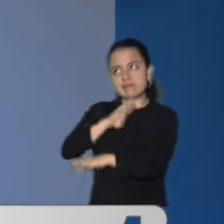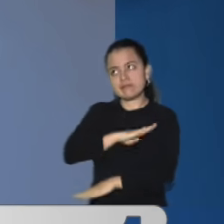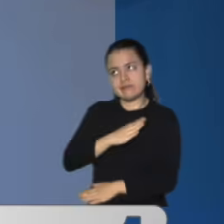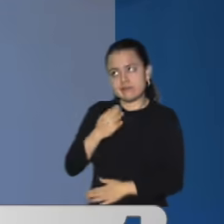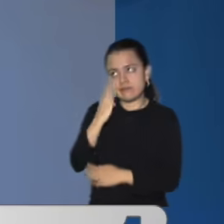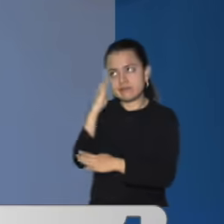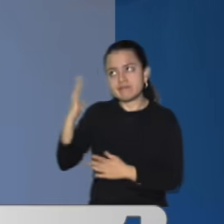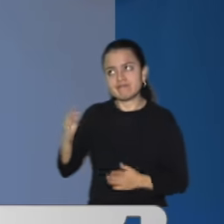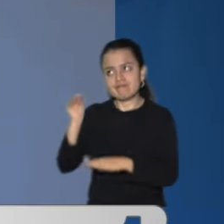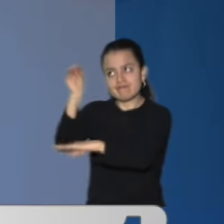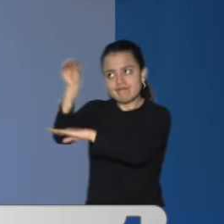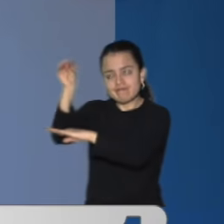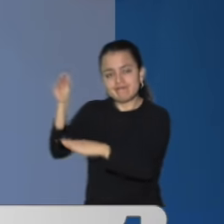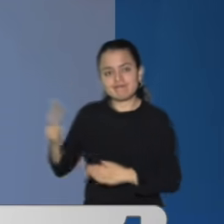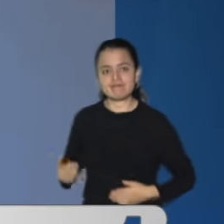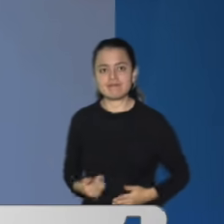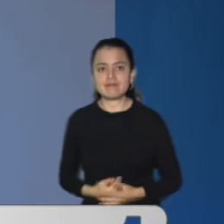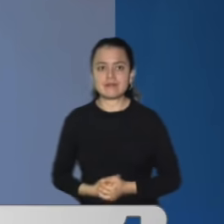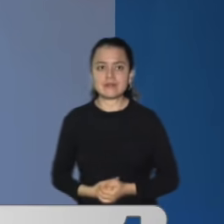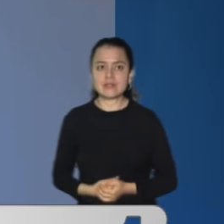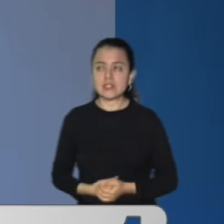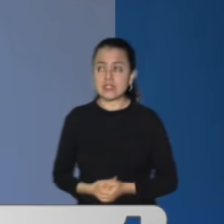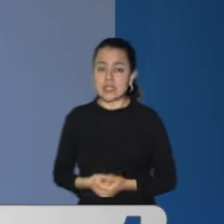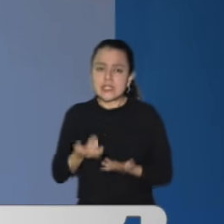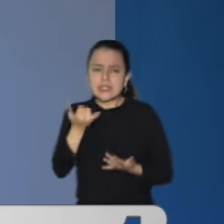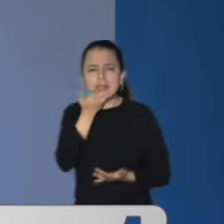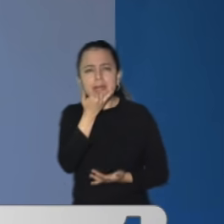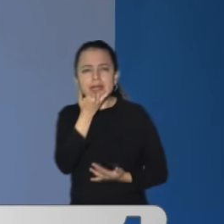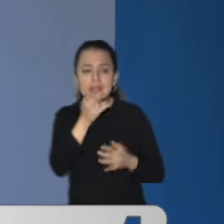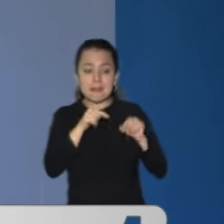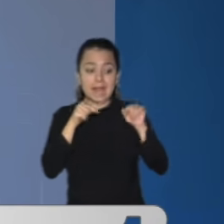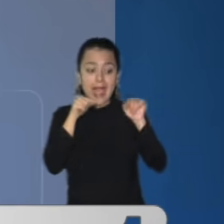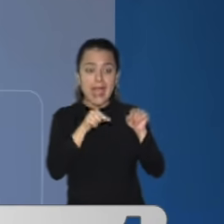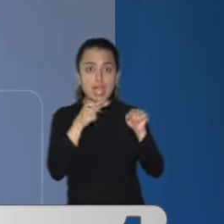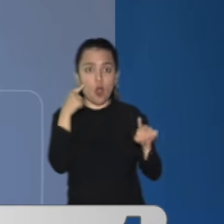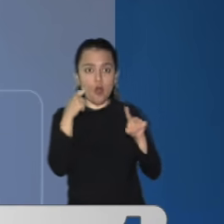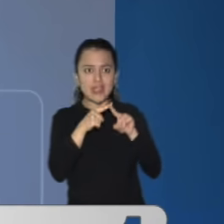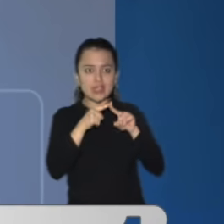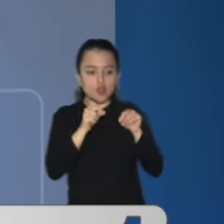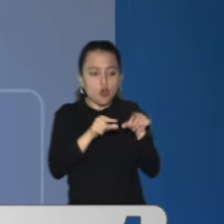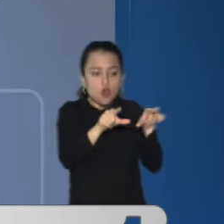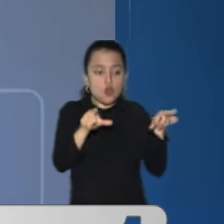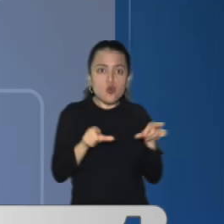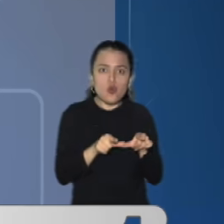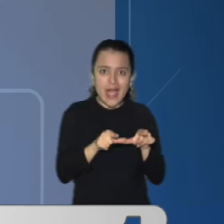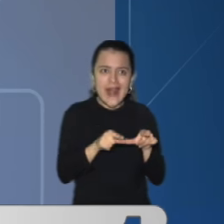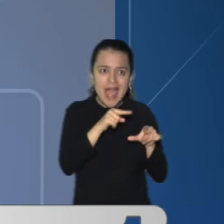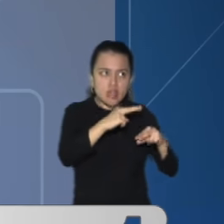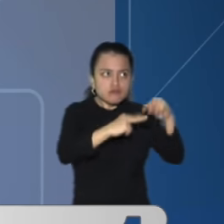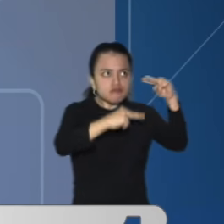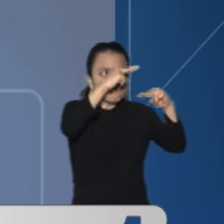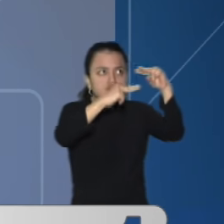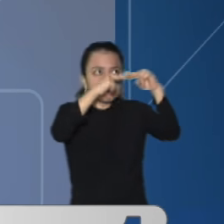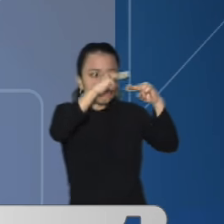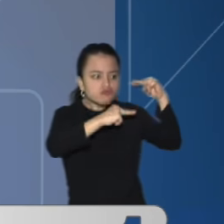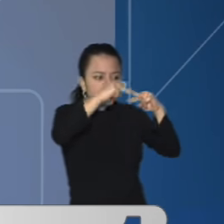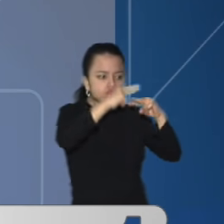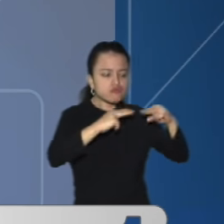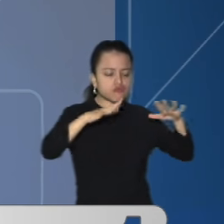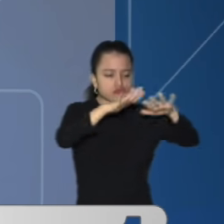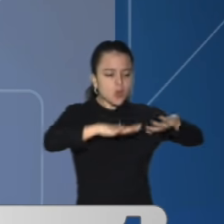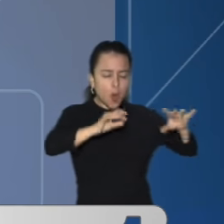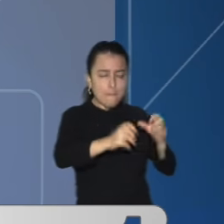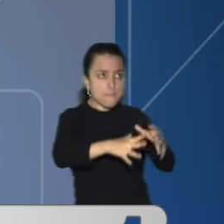zona en donde la administración proyecta desarrollar un ecoparque. Inició el desalojo de un asentamiento en donde hay